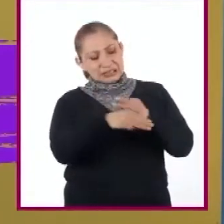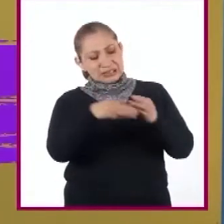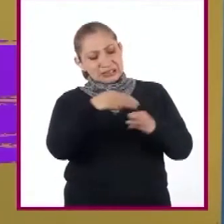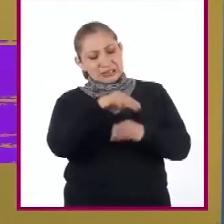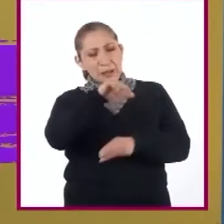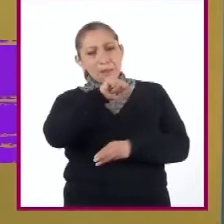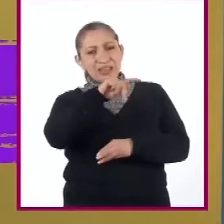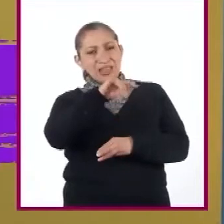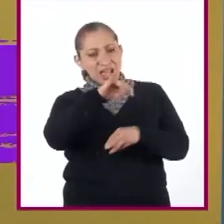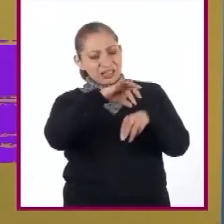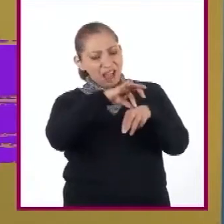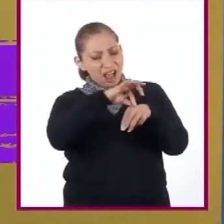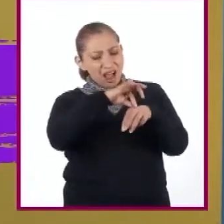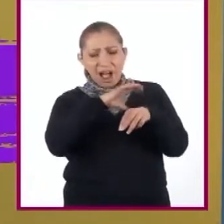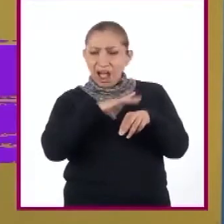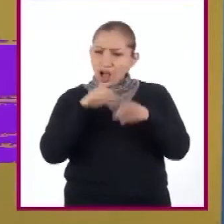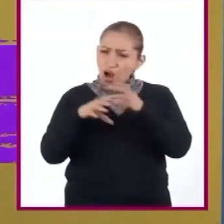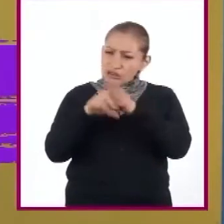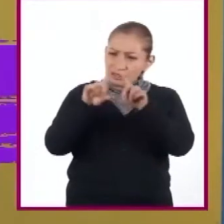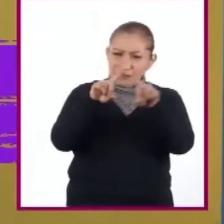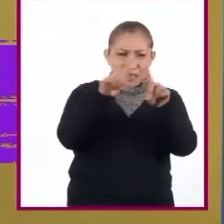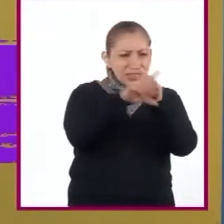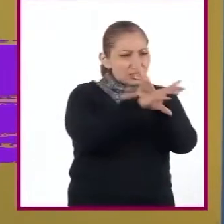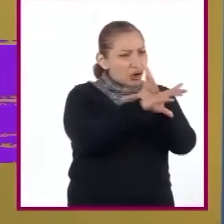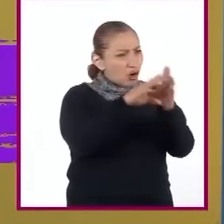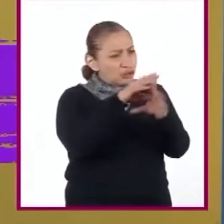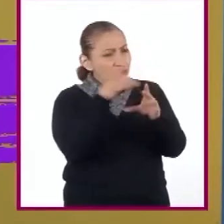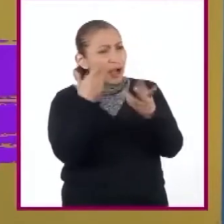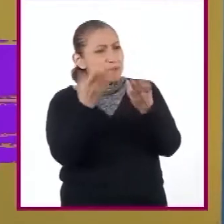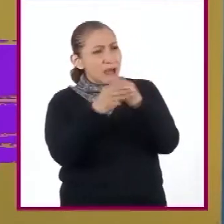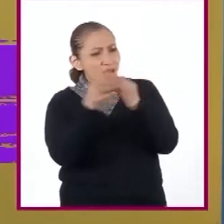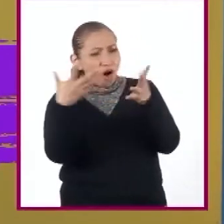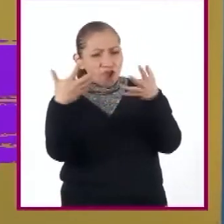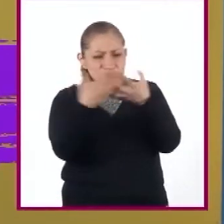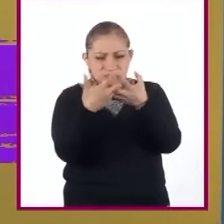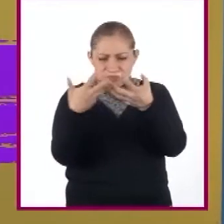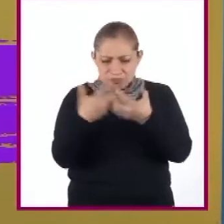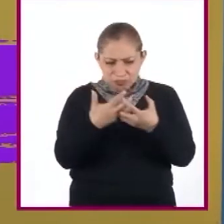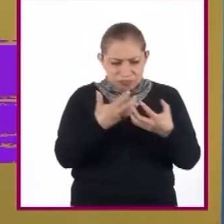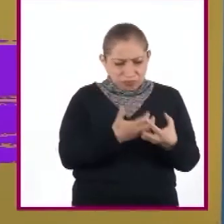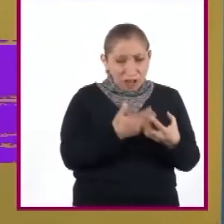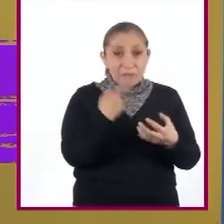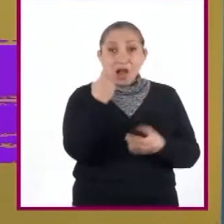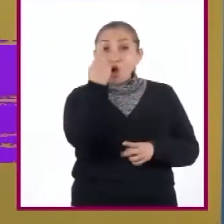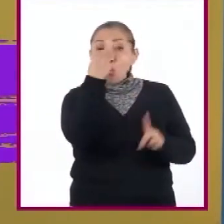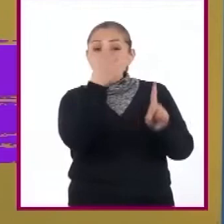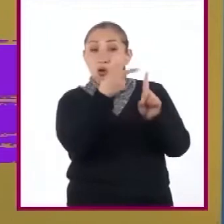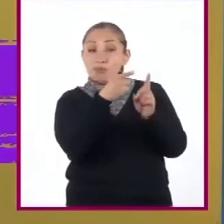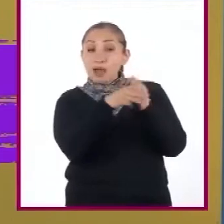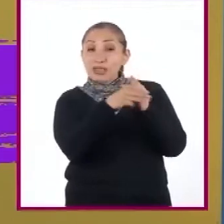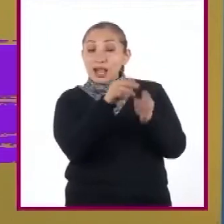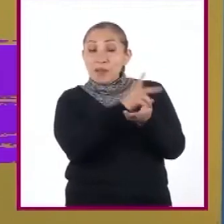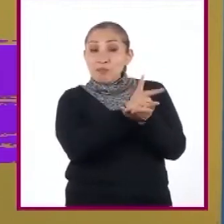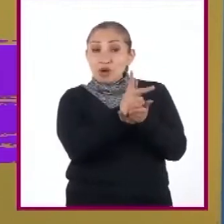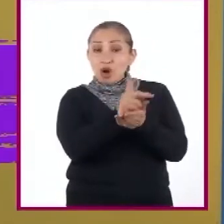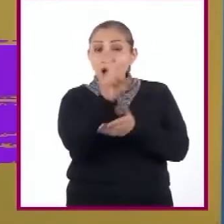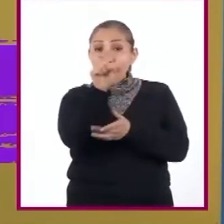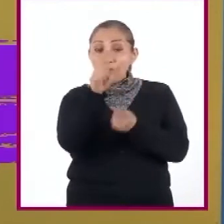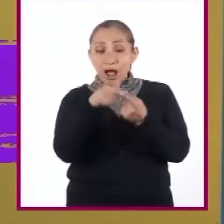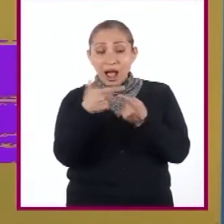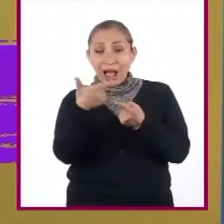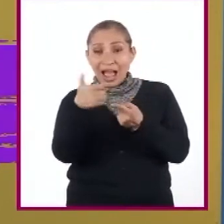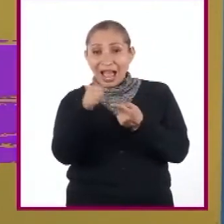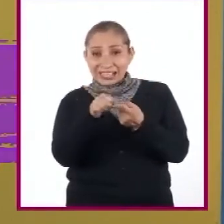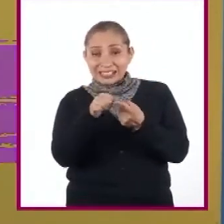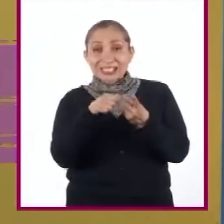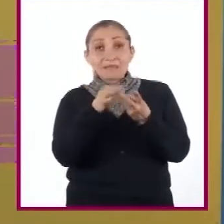cosas están formadas por distintos materiales o por mezclas de estos, pero un material puro, el agua, los gases,